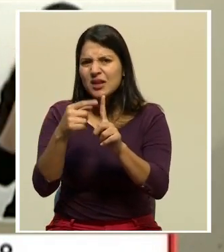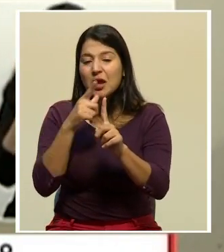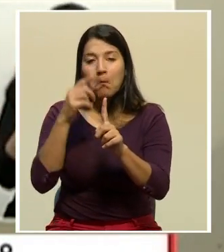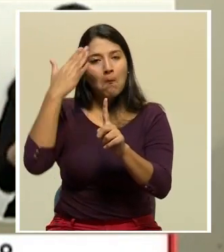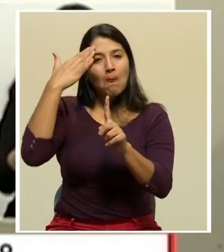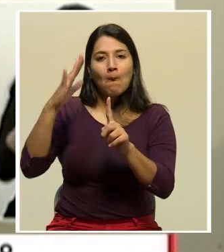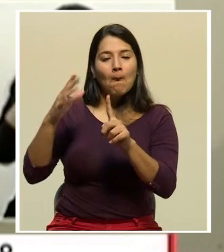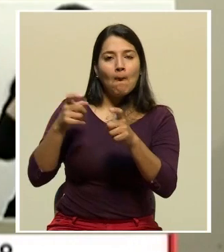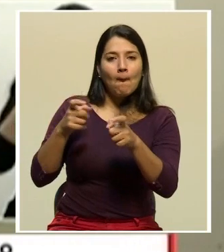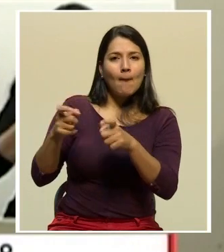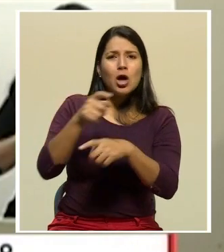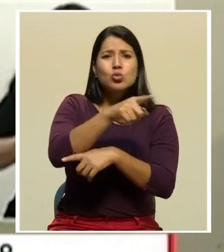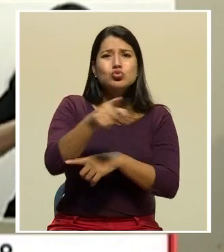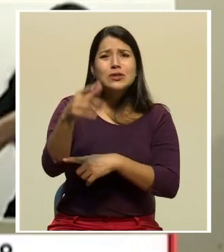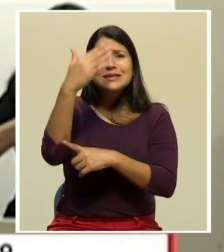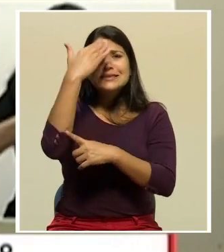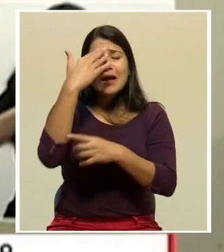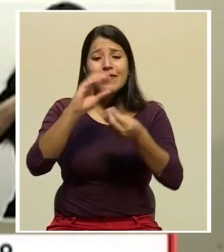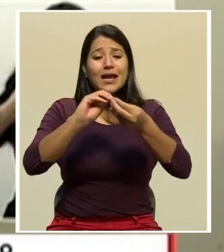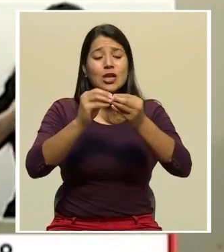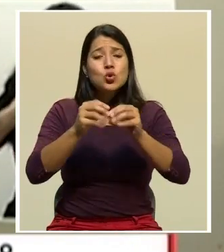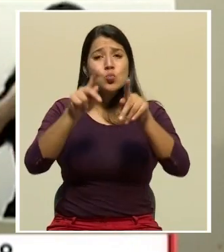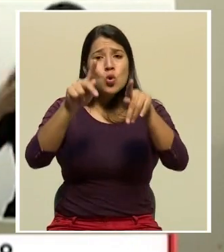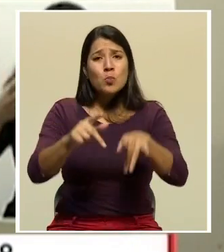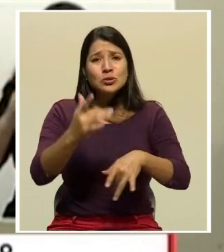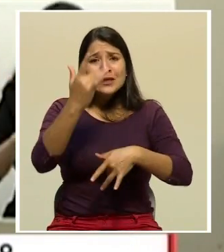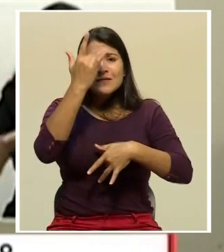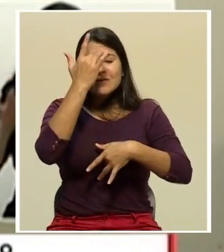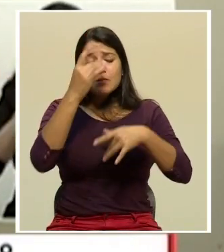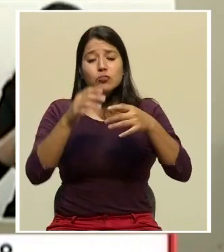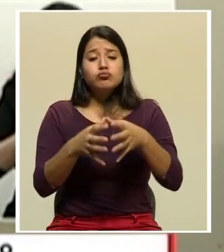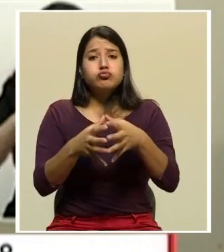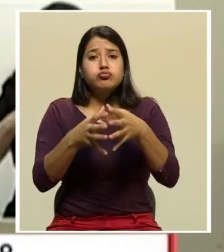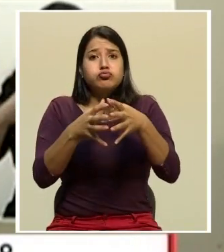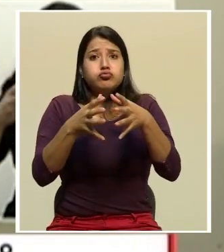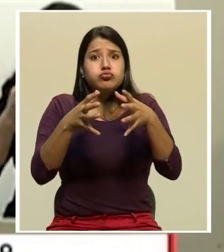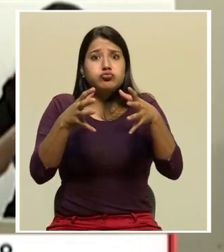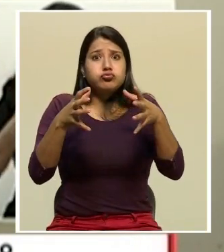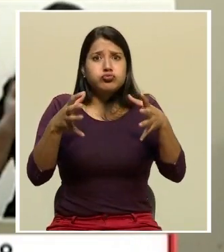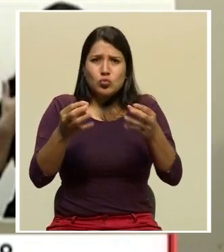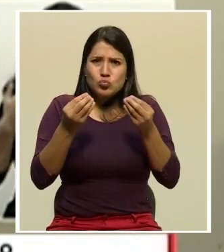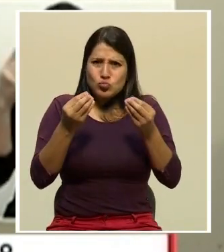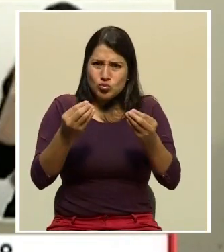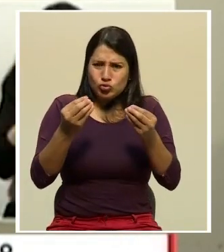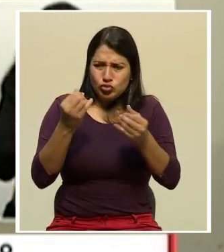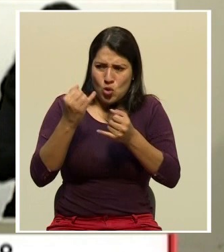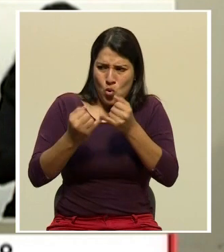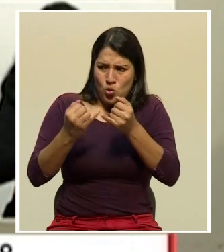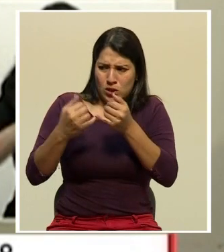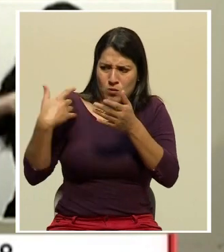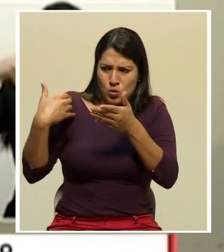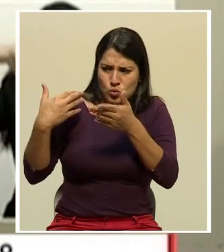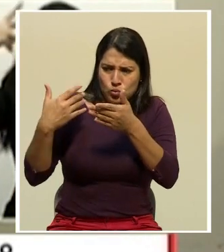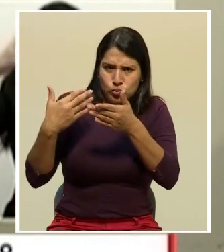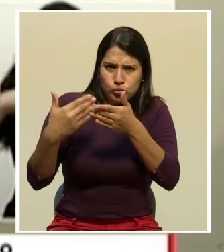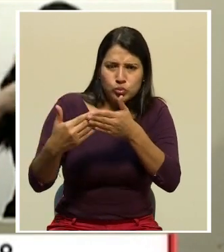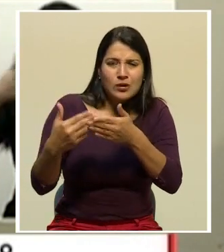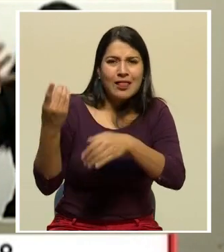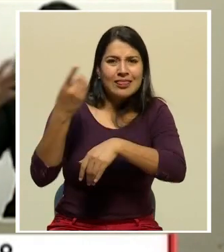ha estado aumentando de forma muy importante en los últimos días y eso lleva a